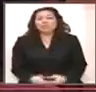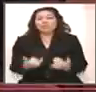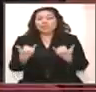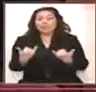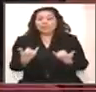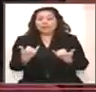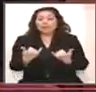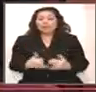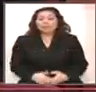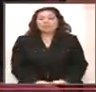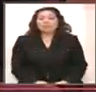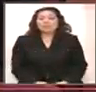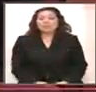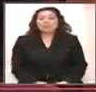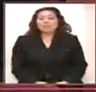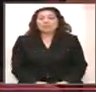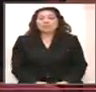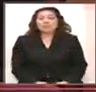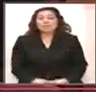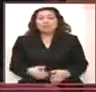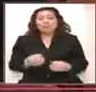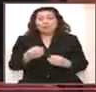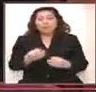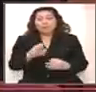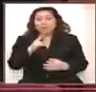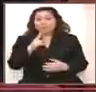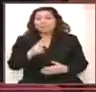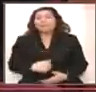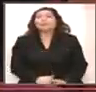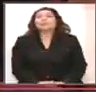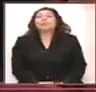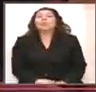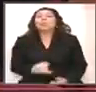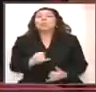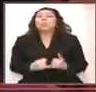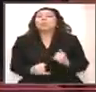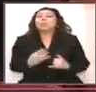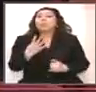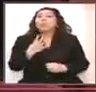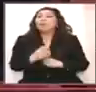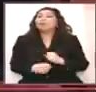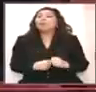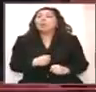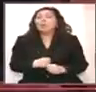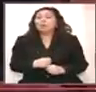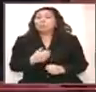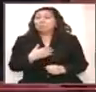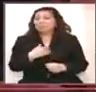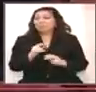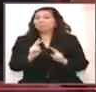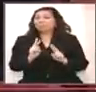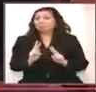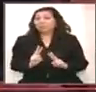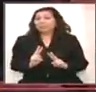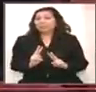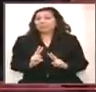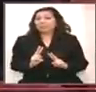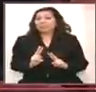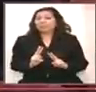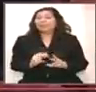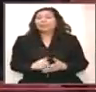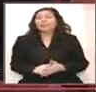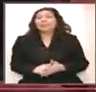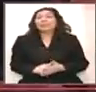son las tasas oficiales en el Perú en los últimos 4 años. Como puede observarse, hemos